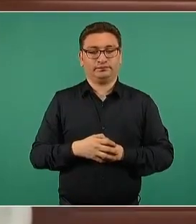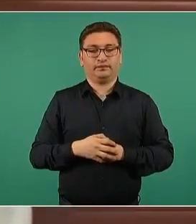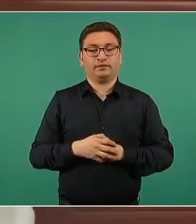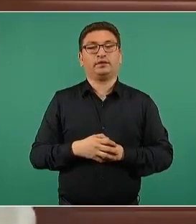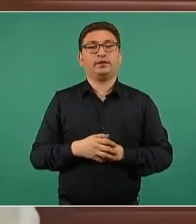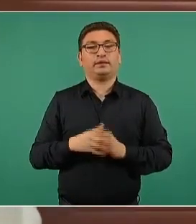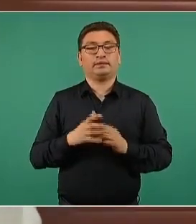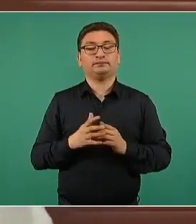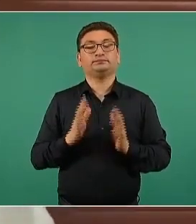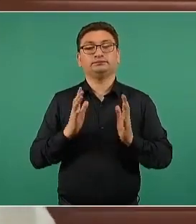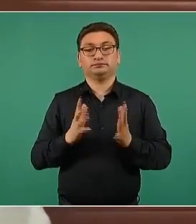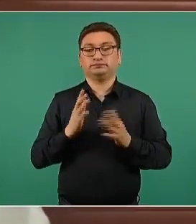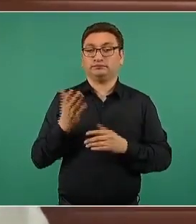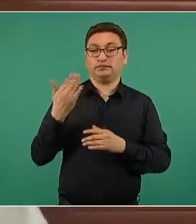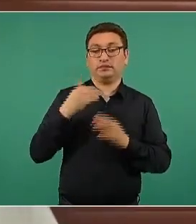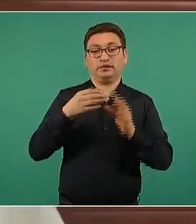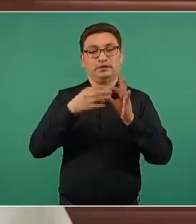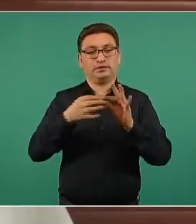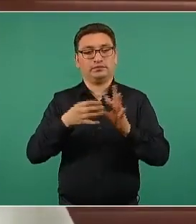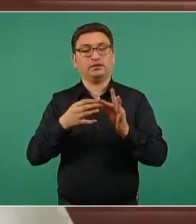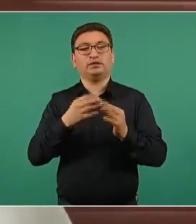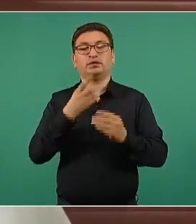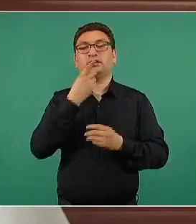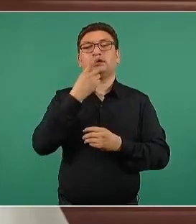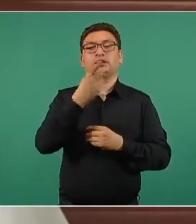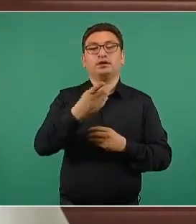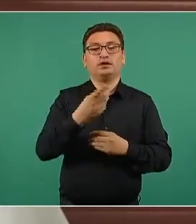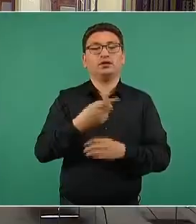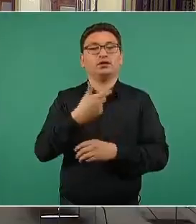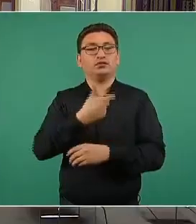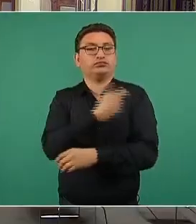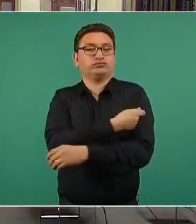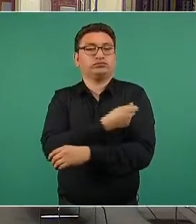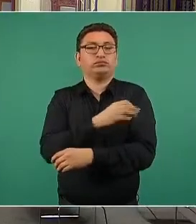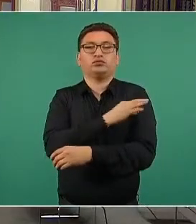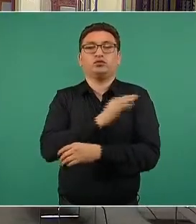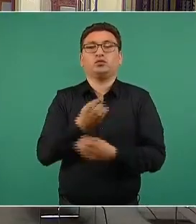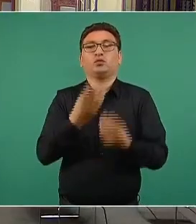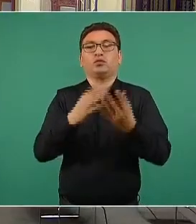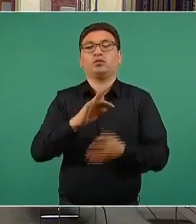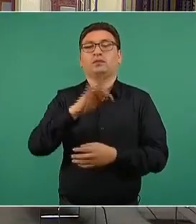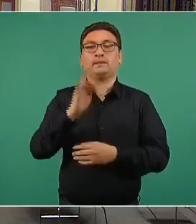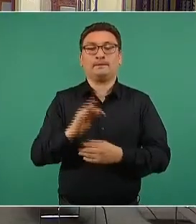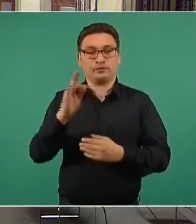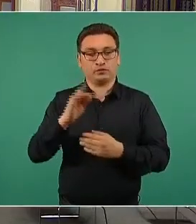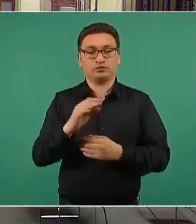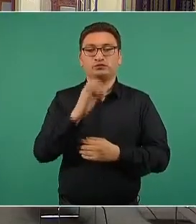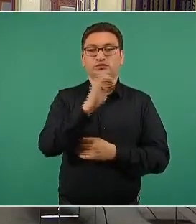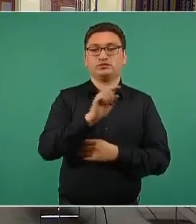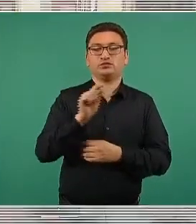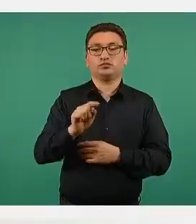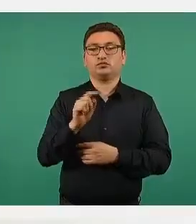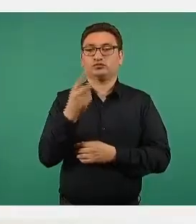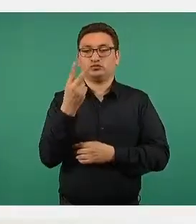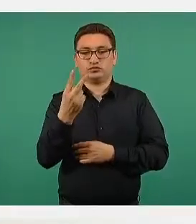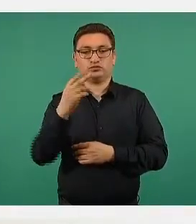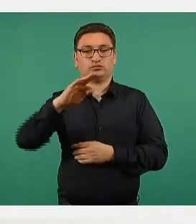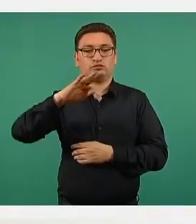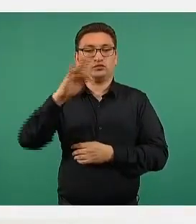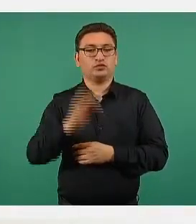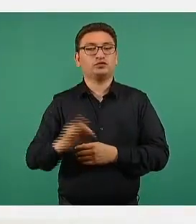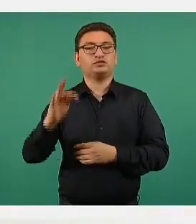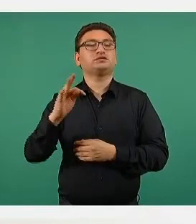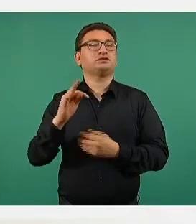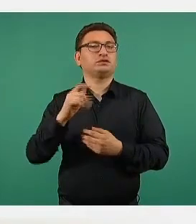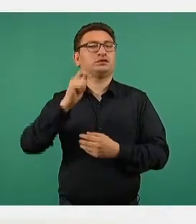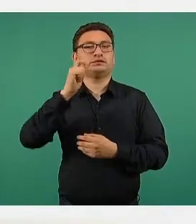Y también señalamos este número de dosis que representa un porcentaje menor, del 0.2% de dosis que